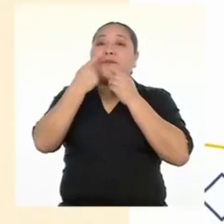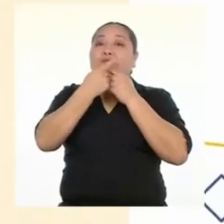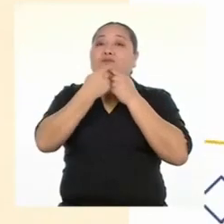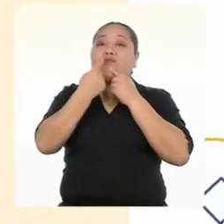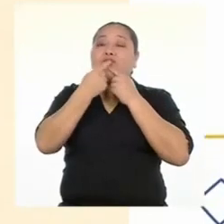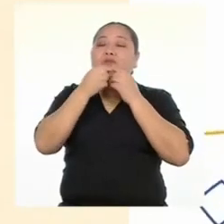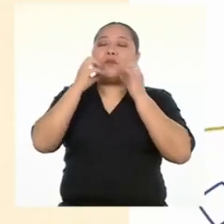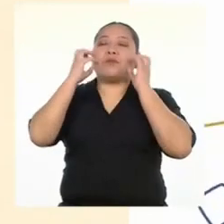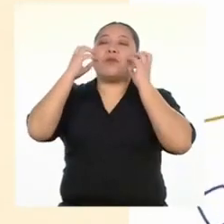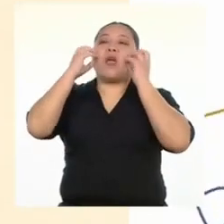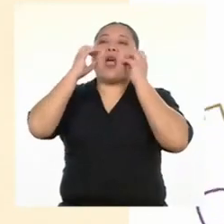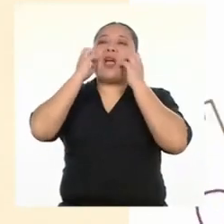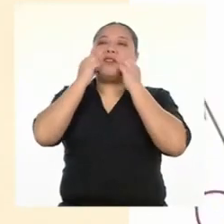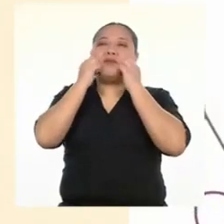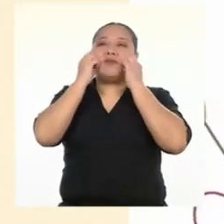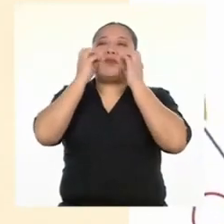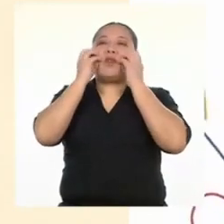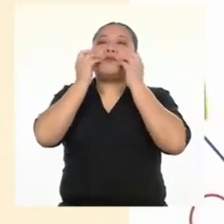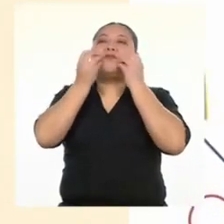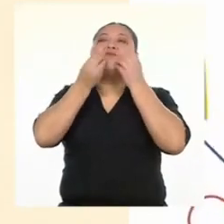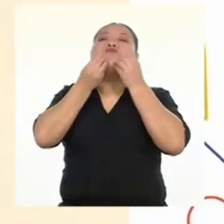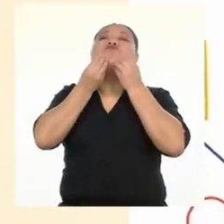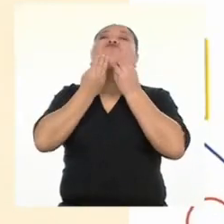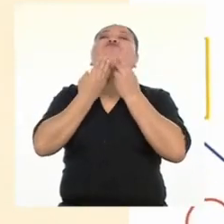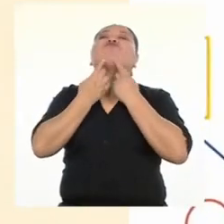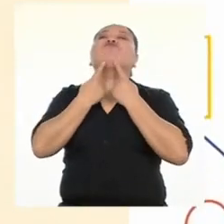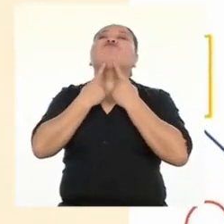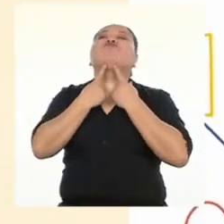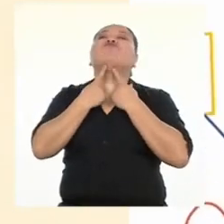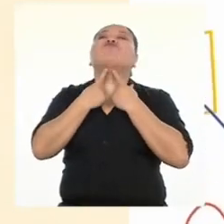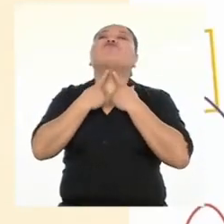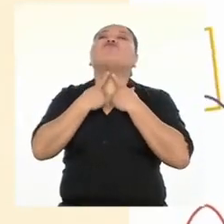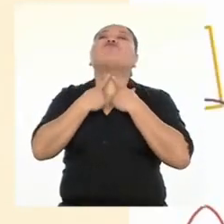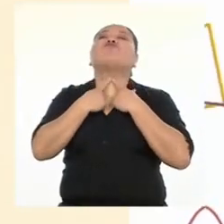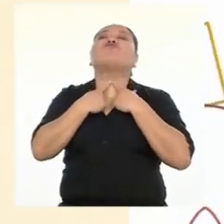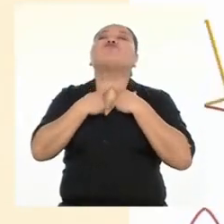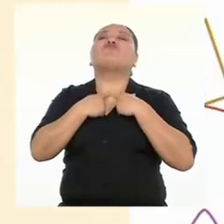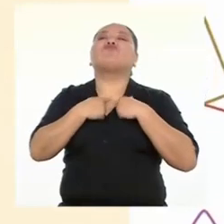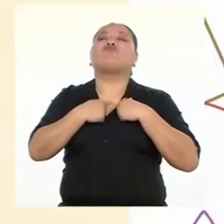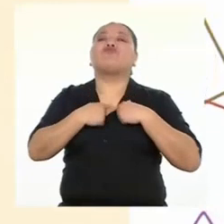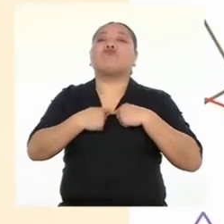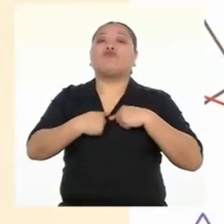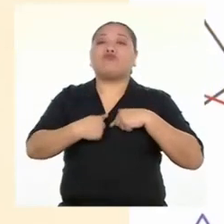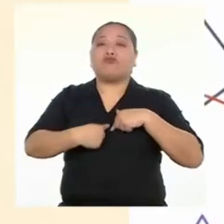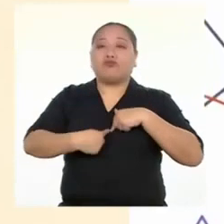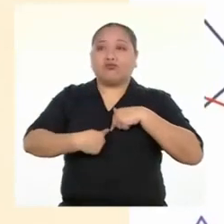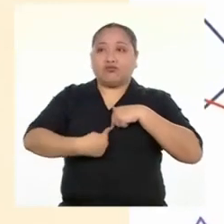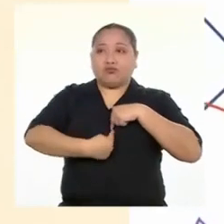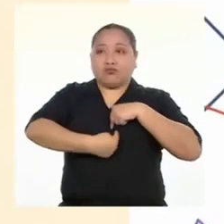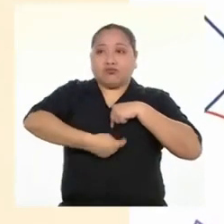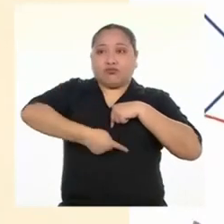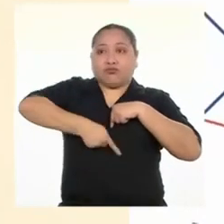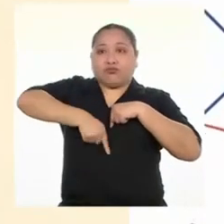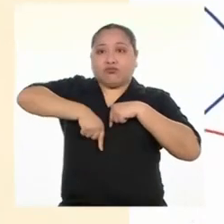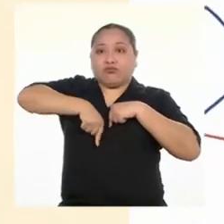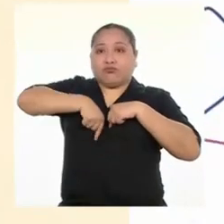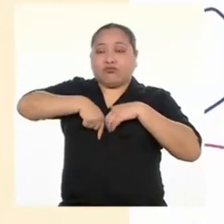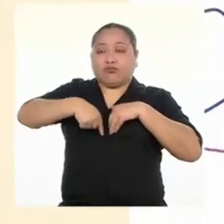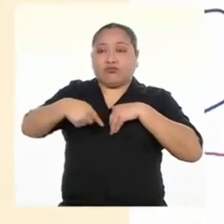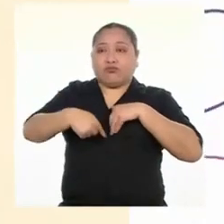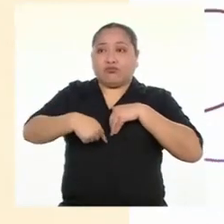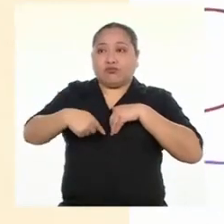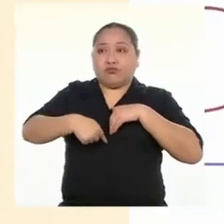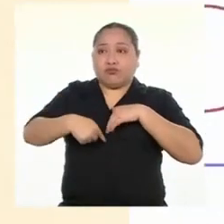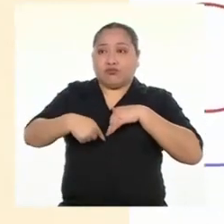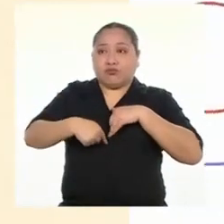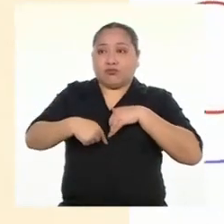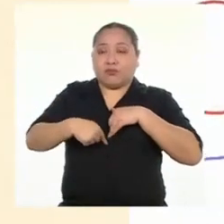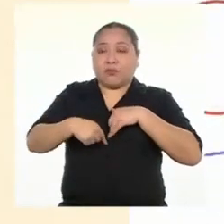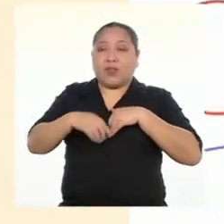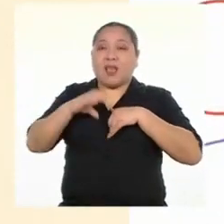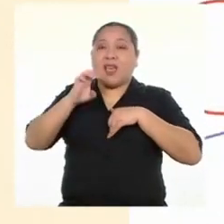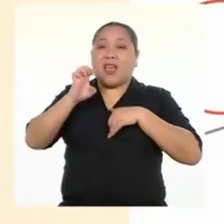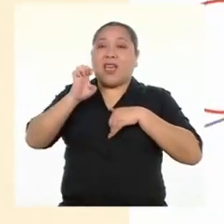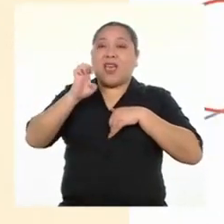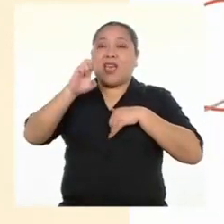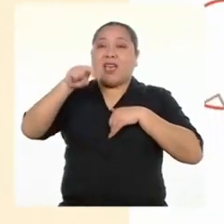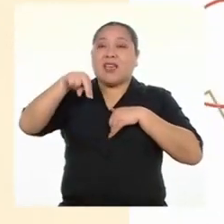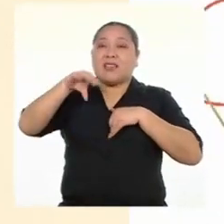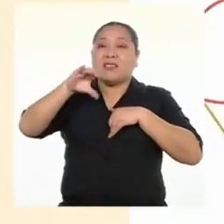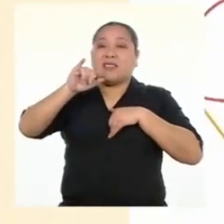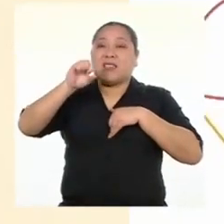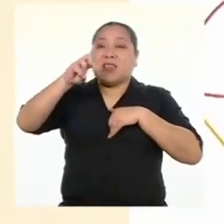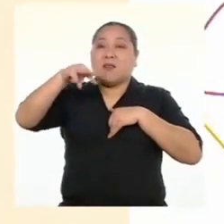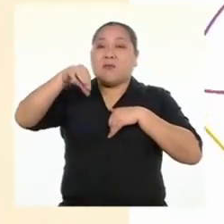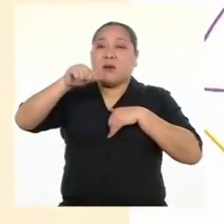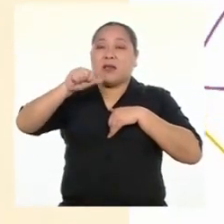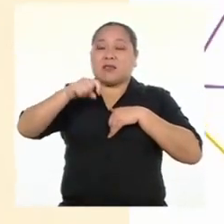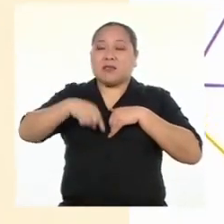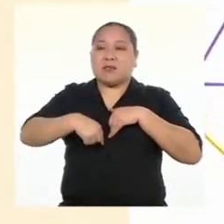alimento. En segundo lugar, la digestión es la degradación química del alimento realizada por las enzimas digestivas, de